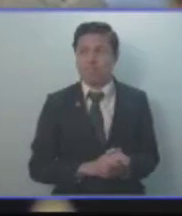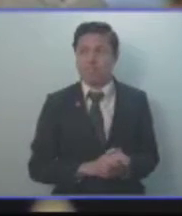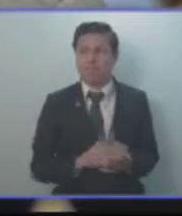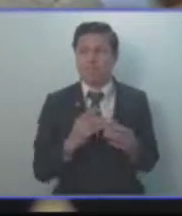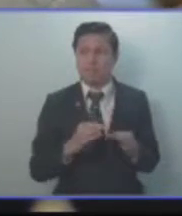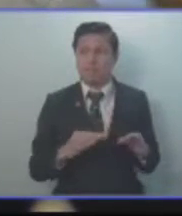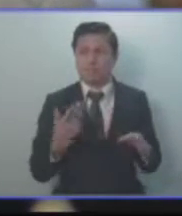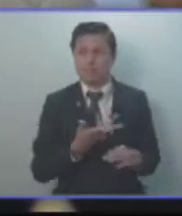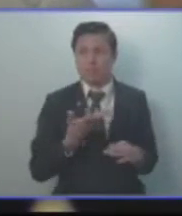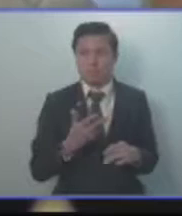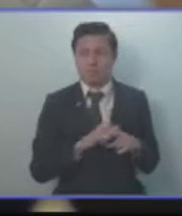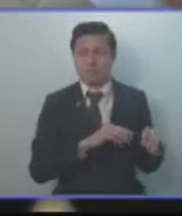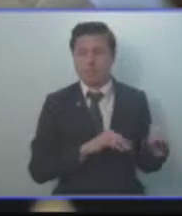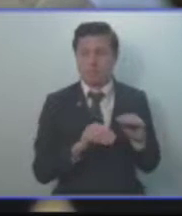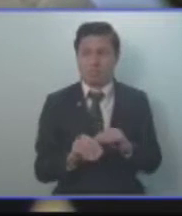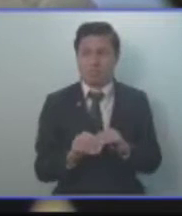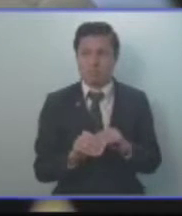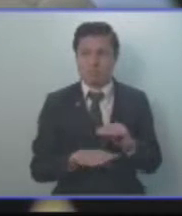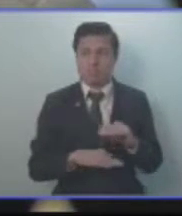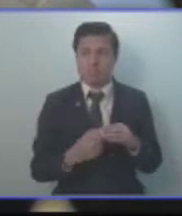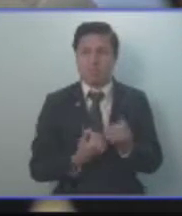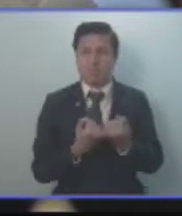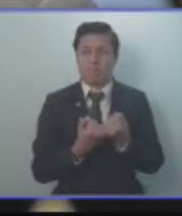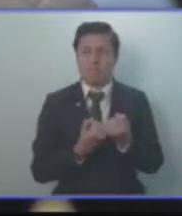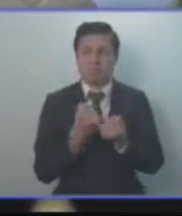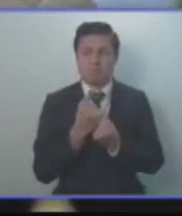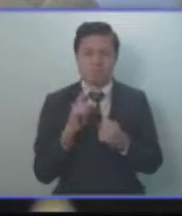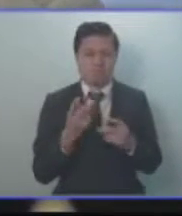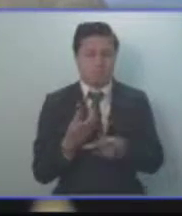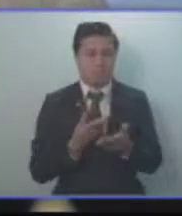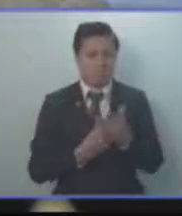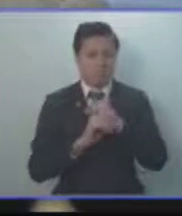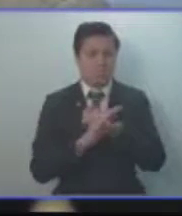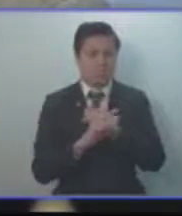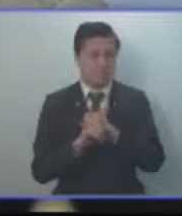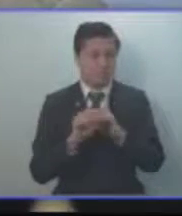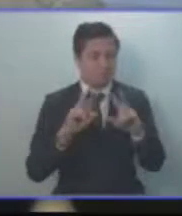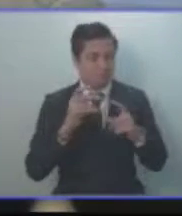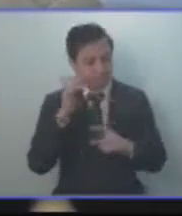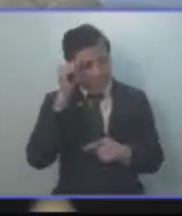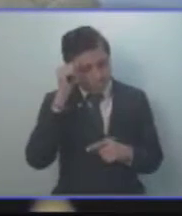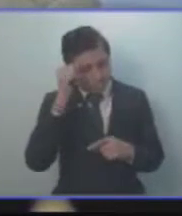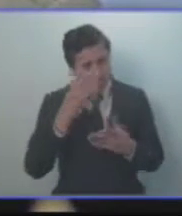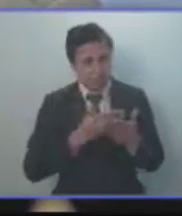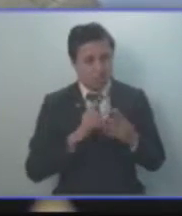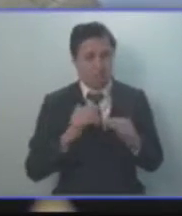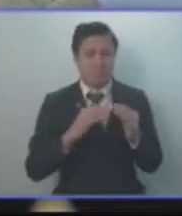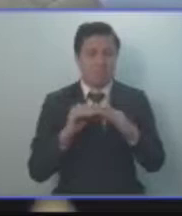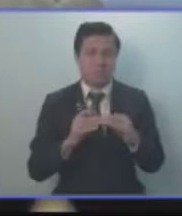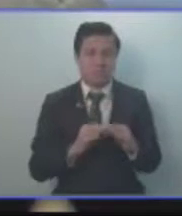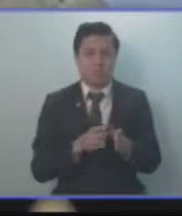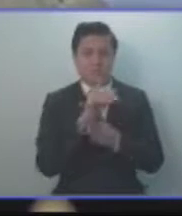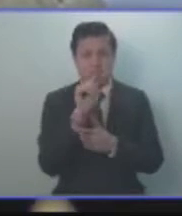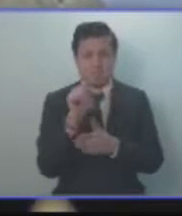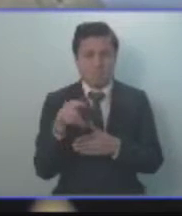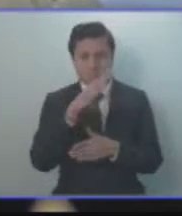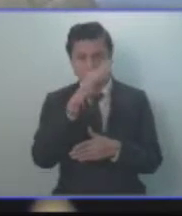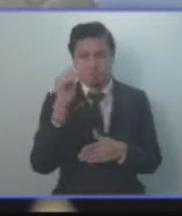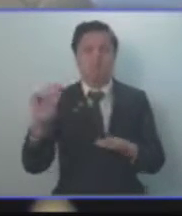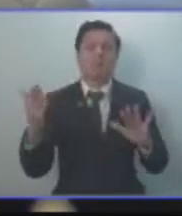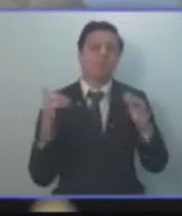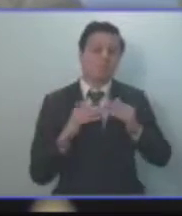Así es de que nosotros vamos a apoyar el pronunciamiento con estas reflexiones para las diferentes instancias del Estado,